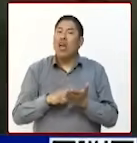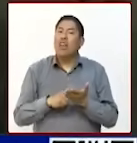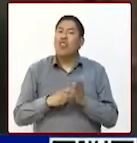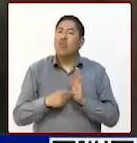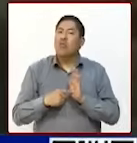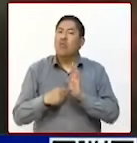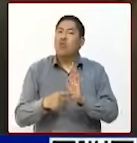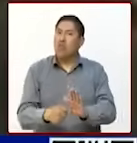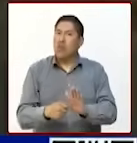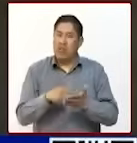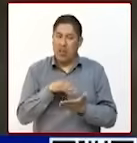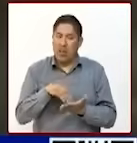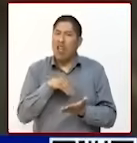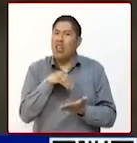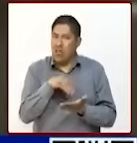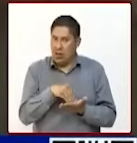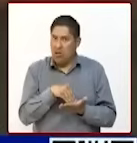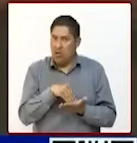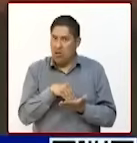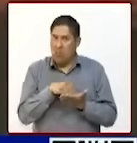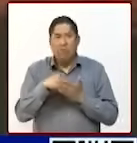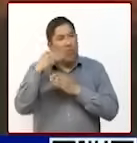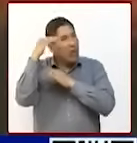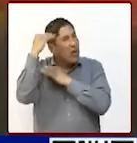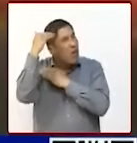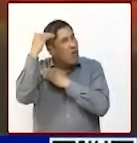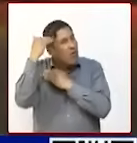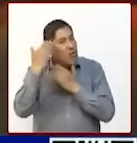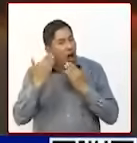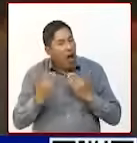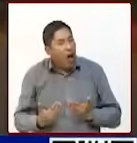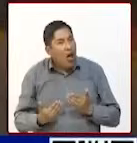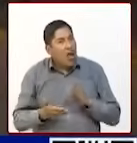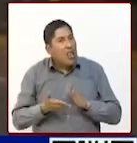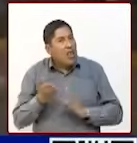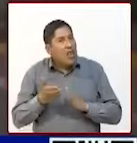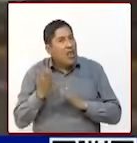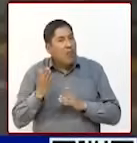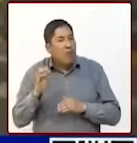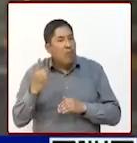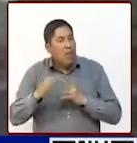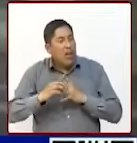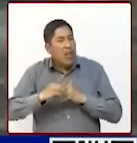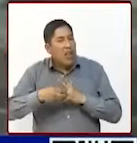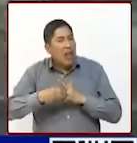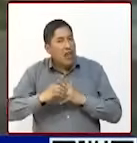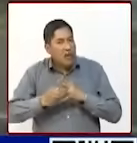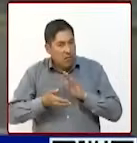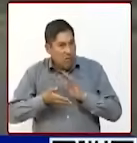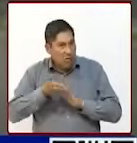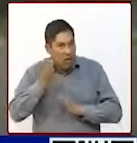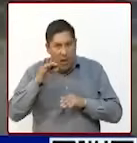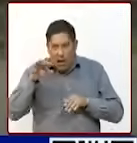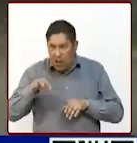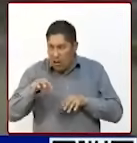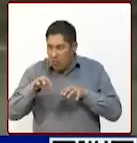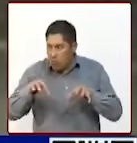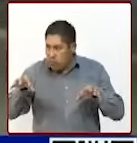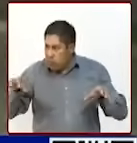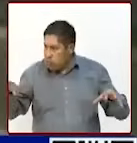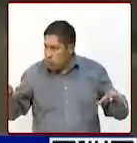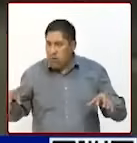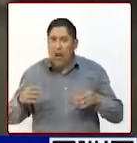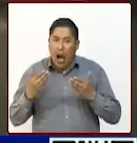son imágenes del centro de la capital cruceña. En este momento se está yendo por el primer anillo, dirigiéndose a algunos puntos que tienen